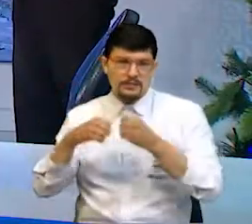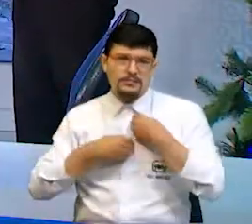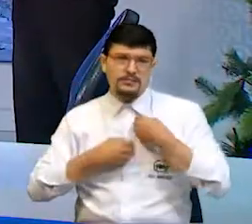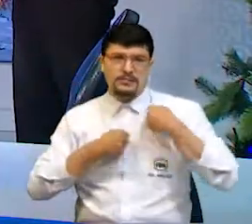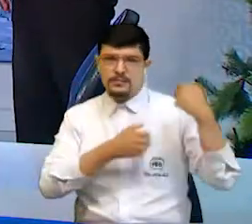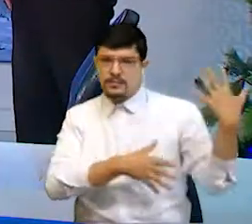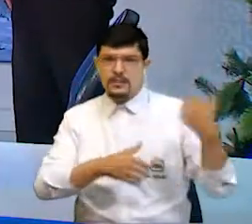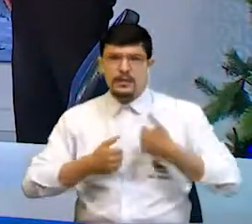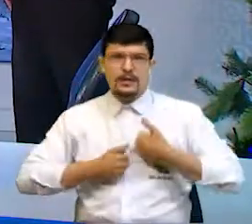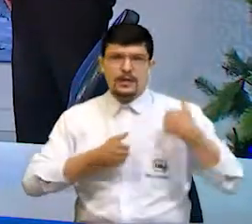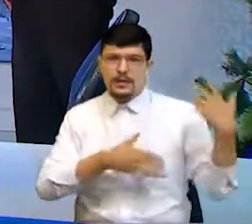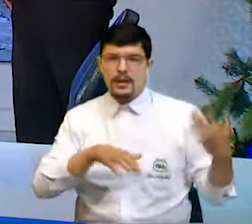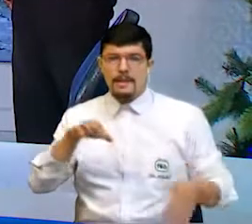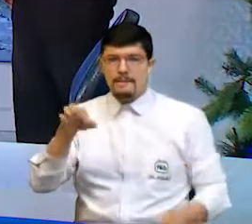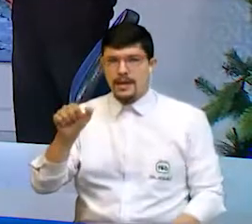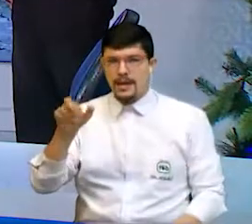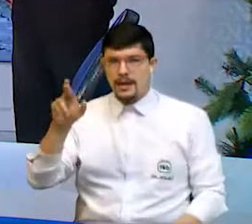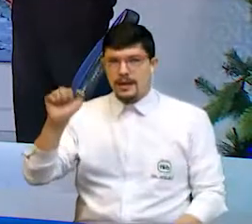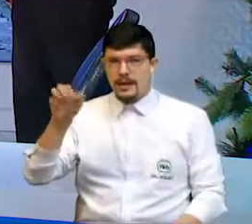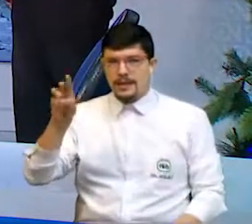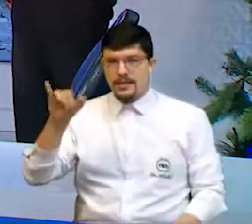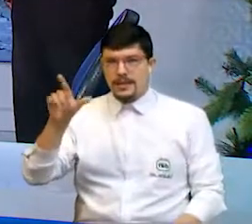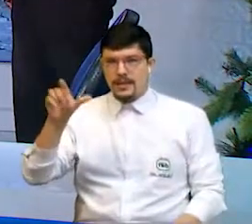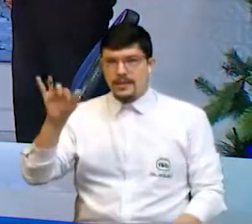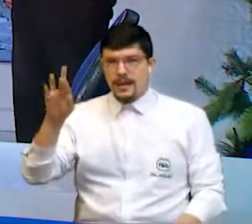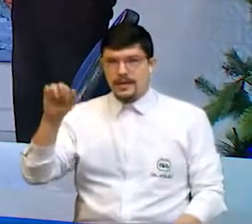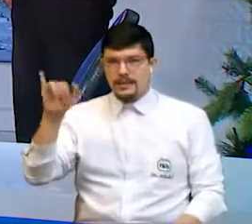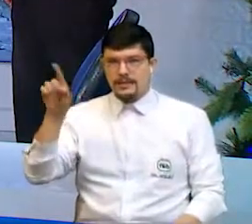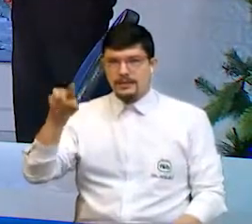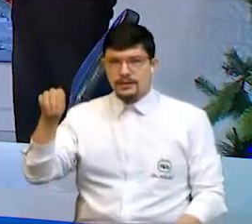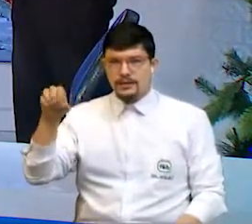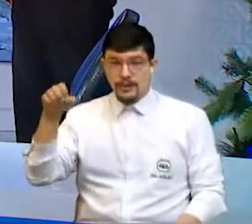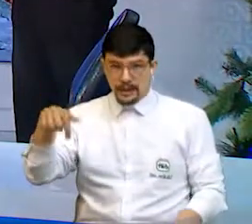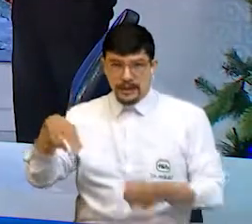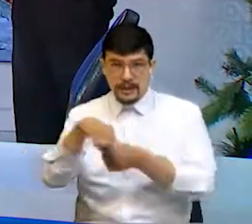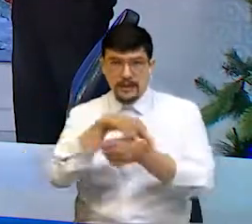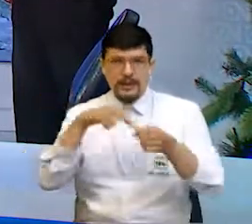desmovilización del paramilitarismo en la región. En Barranca Bermeja, Wilson Lozano, para Oriente Noticias.